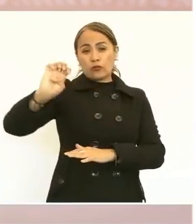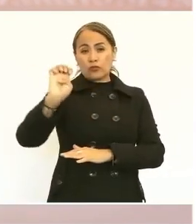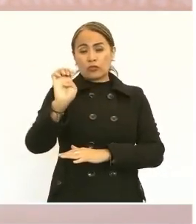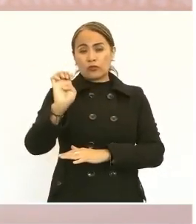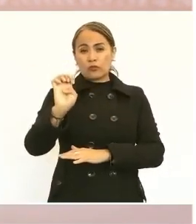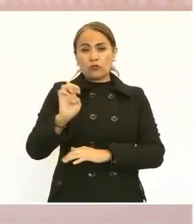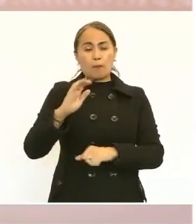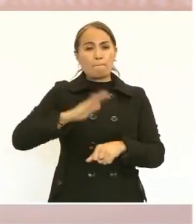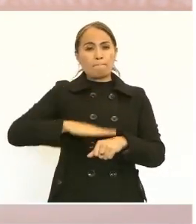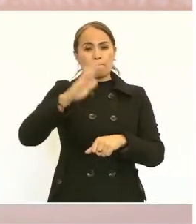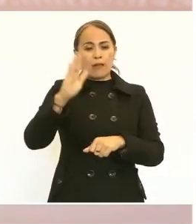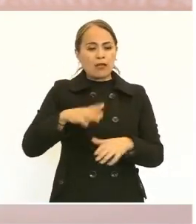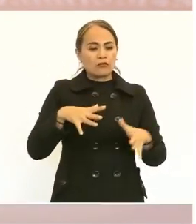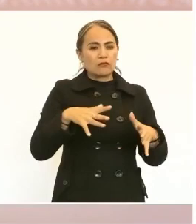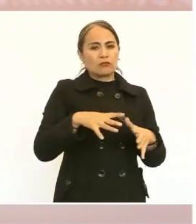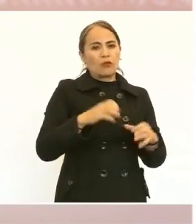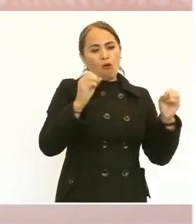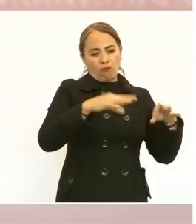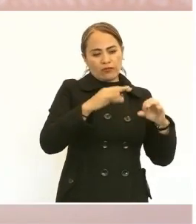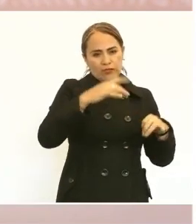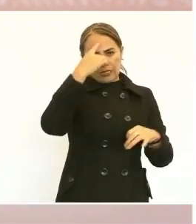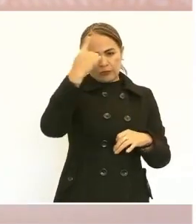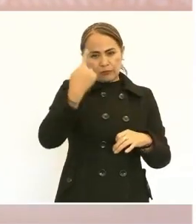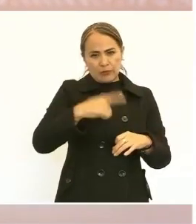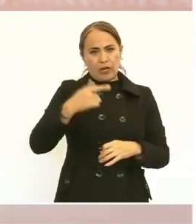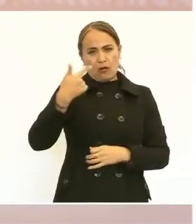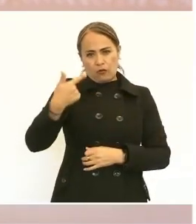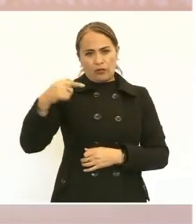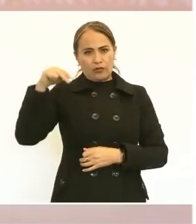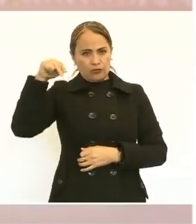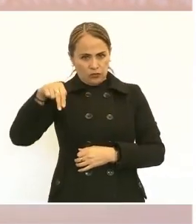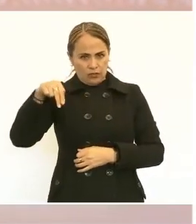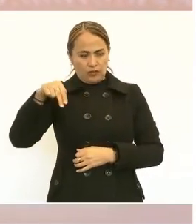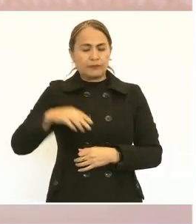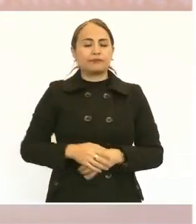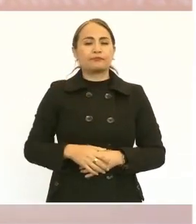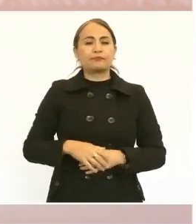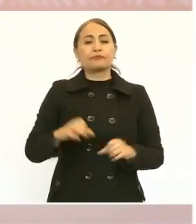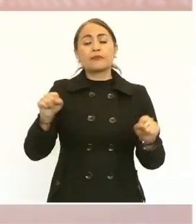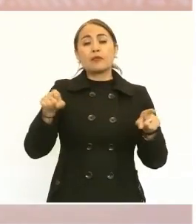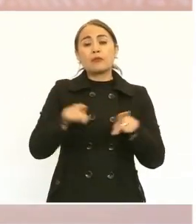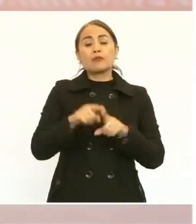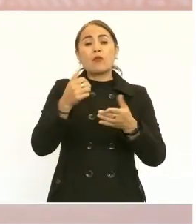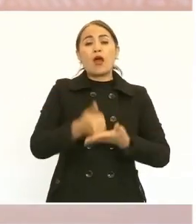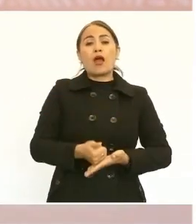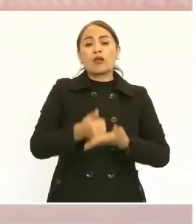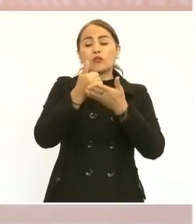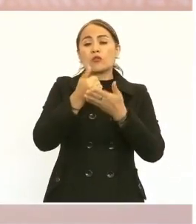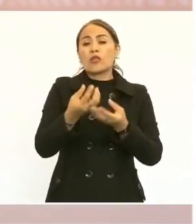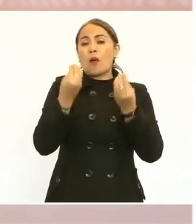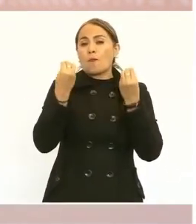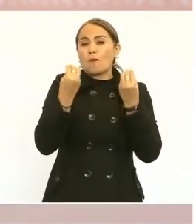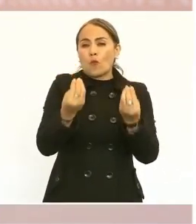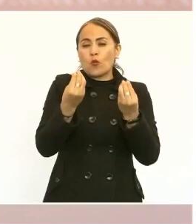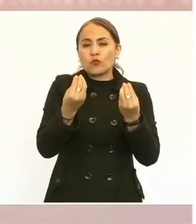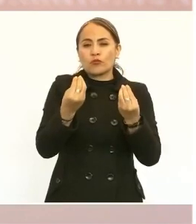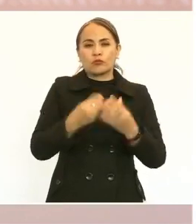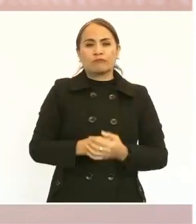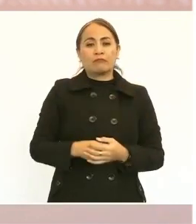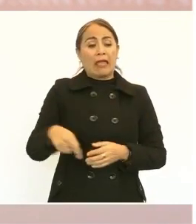cuarteles para la Guardia Nacional. Y nos ayudan mucho. Dicen que